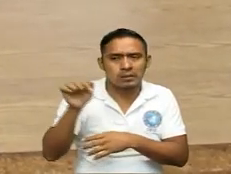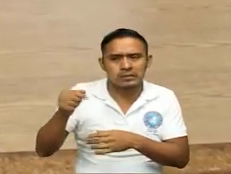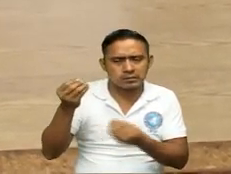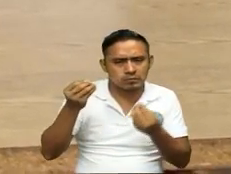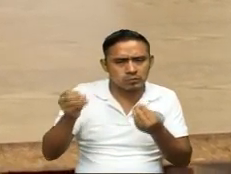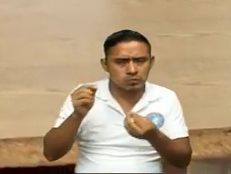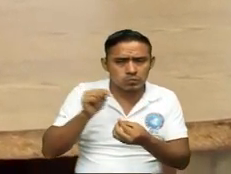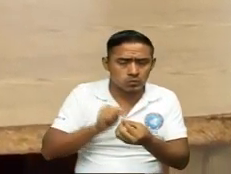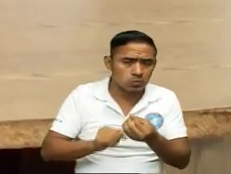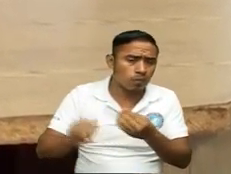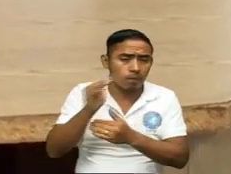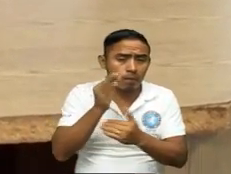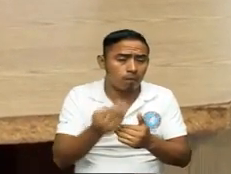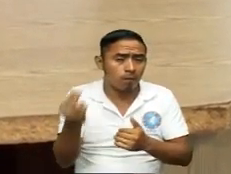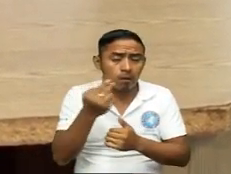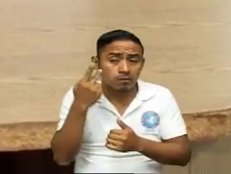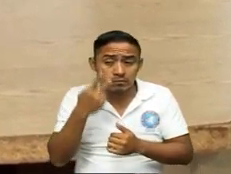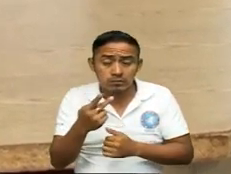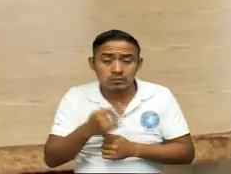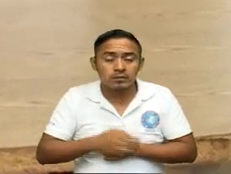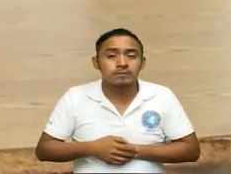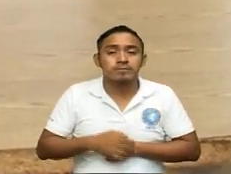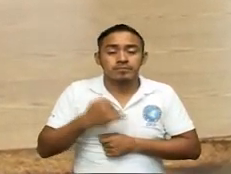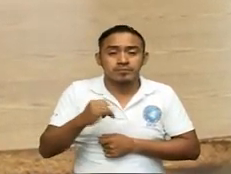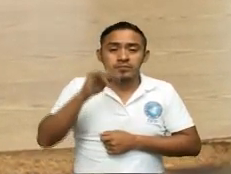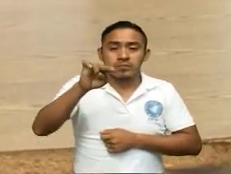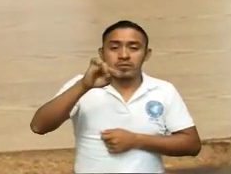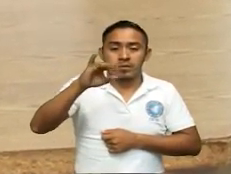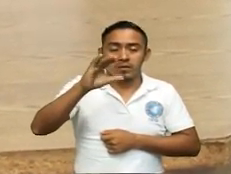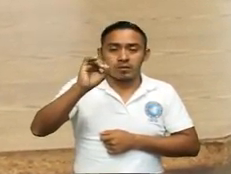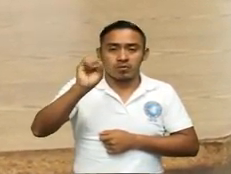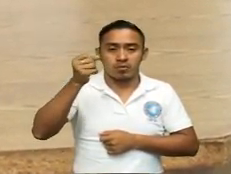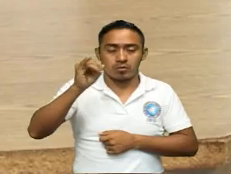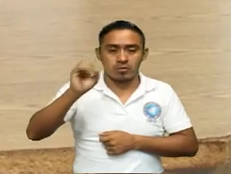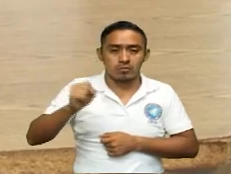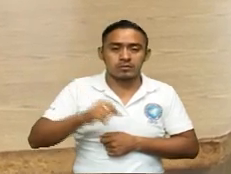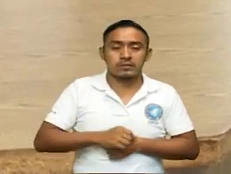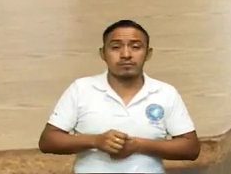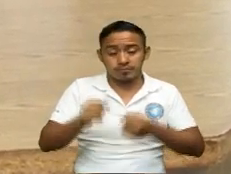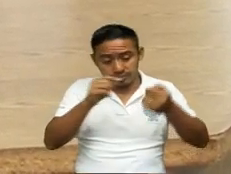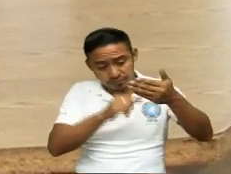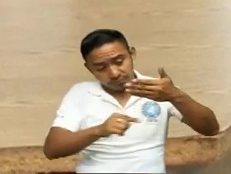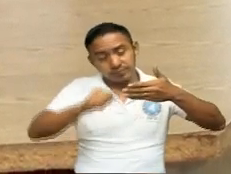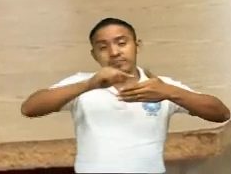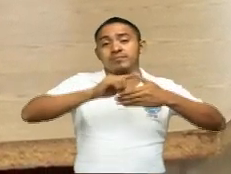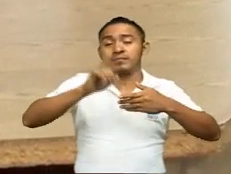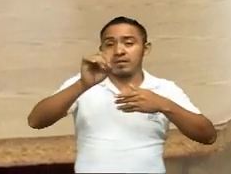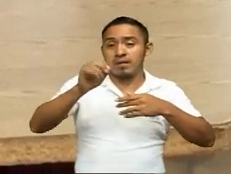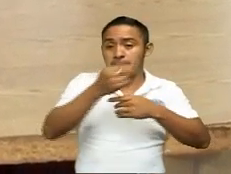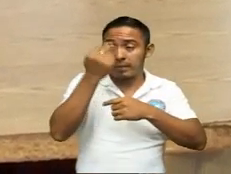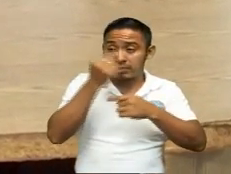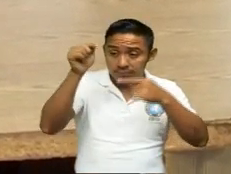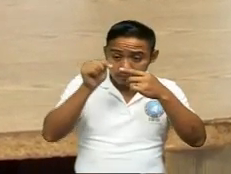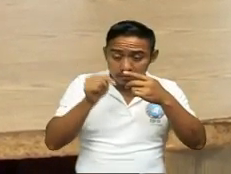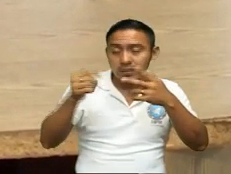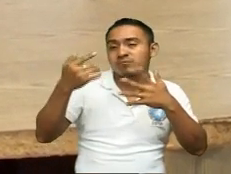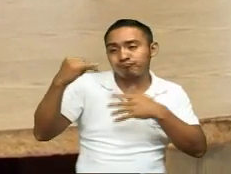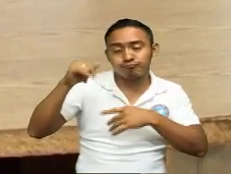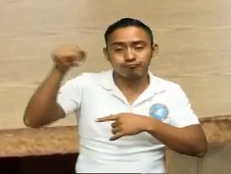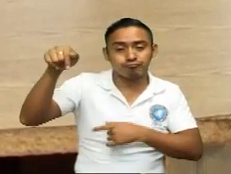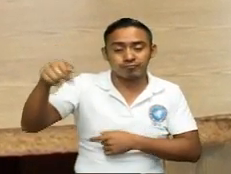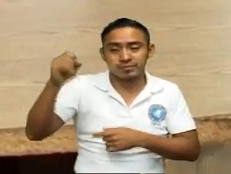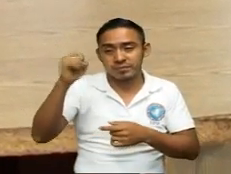entonces, ese es bastante. Acá las micosis superficiales están entre los 10 motivos de consulta en el Centro Nacional de Dermatología.